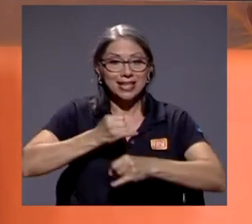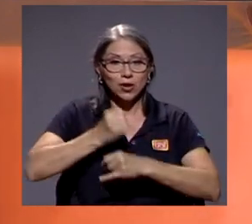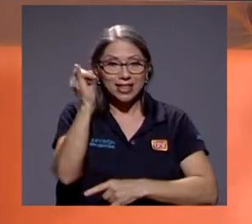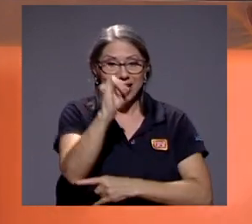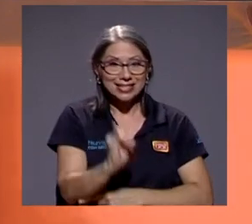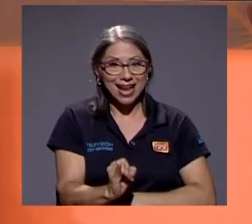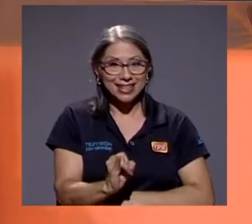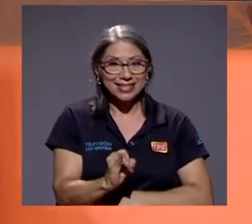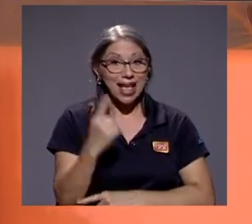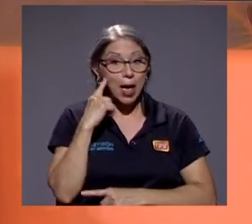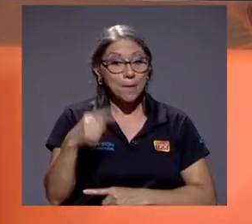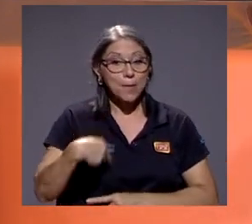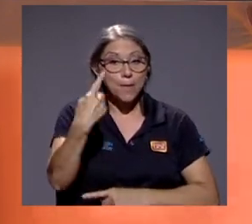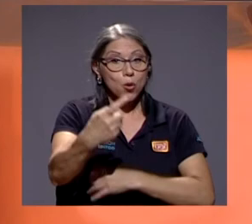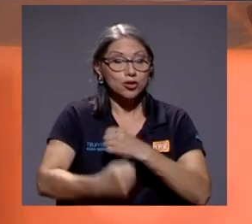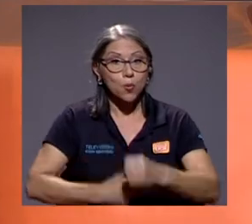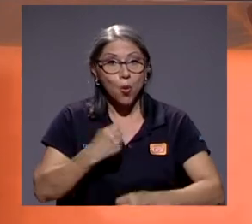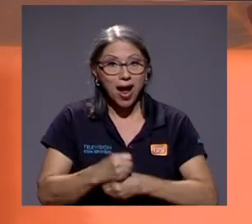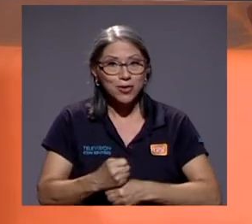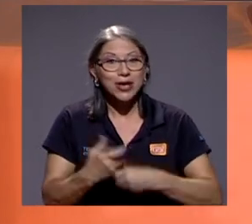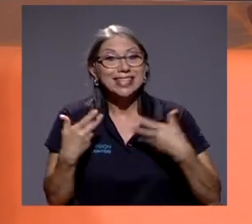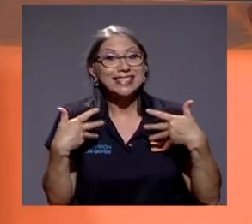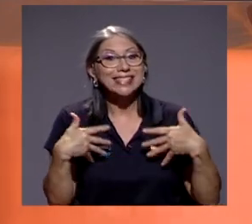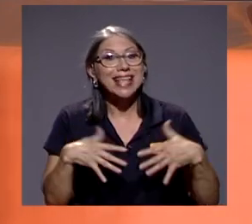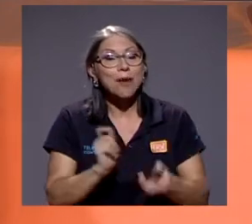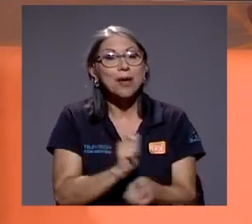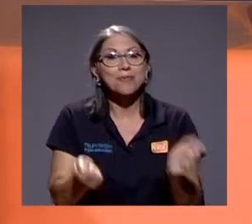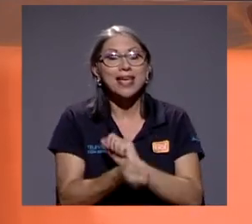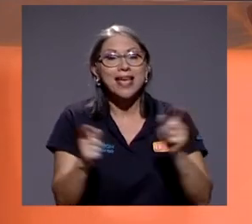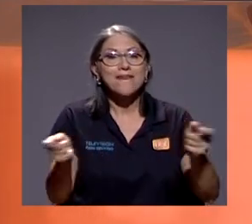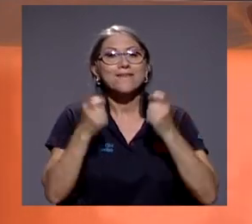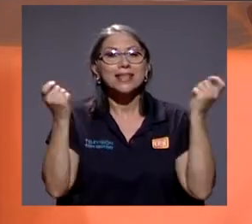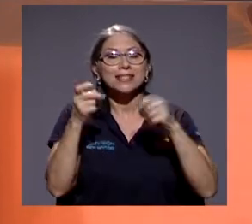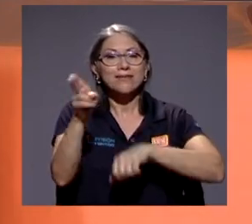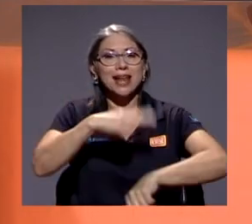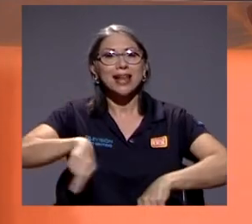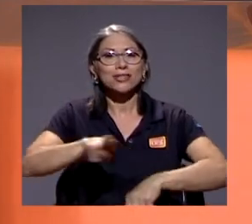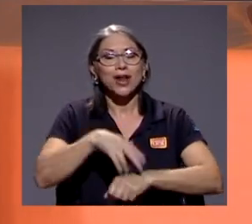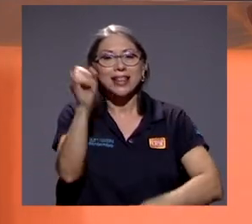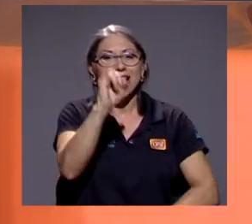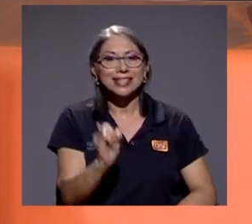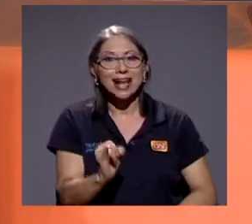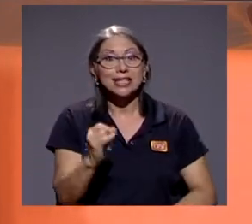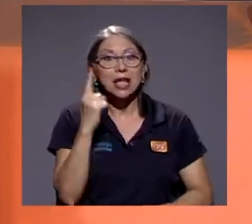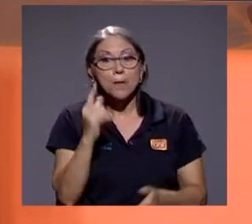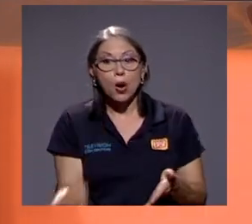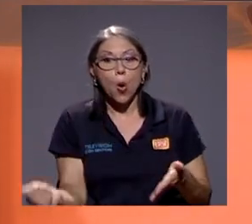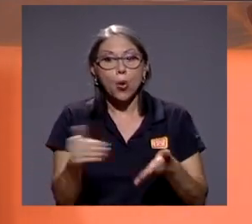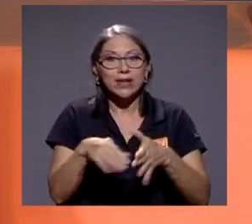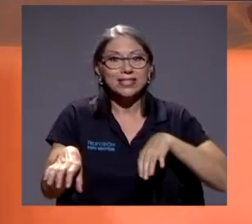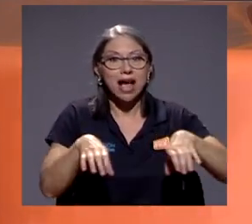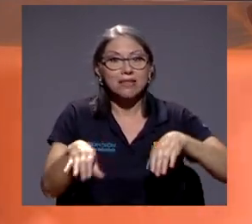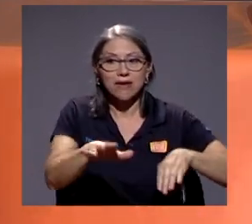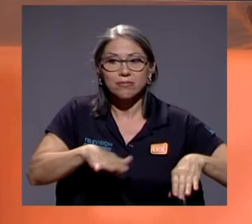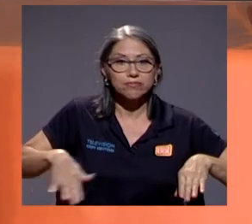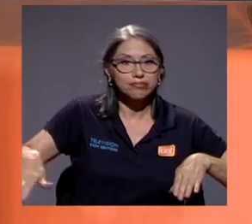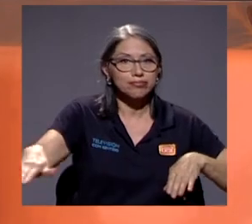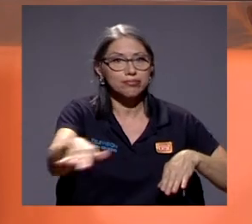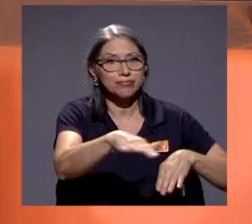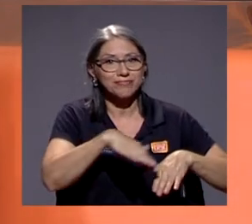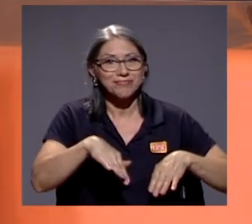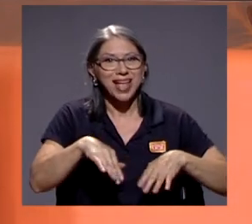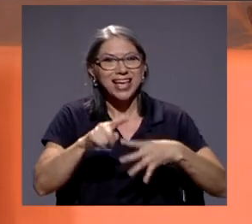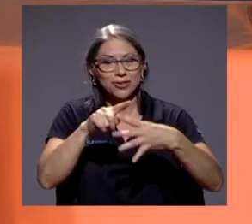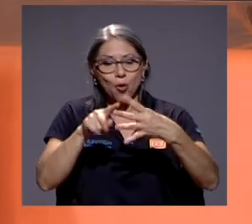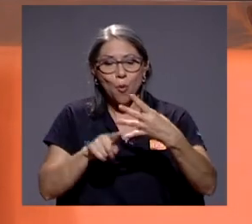correspondería para el 2021 sea más bien festival nacional de las artes y poder reactivar al sector local verdad esas son como los cuartos